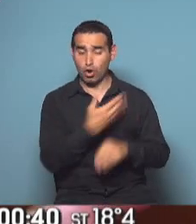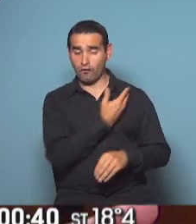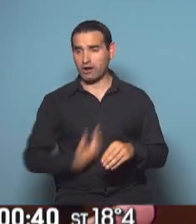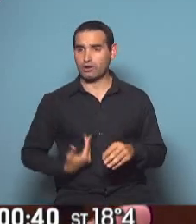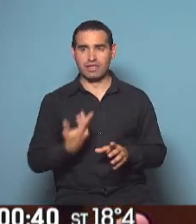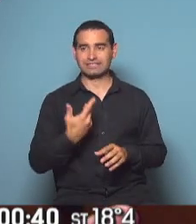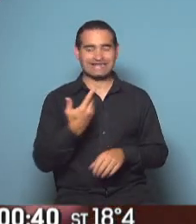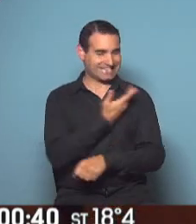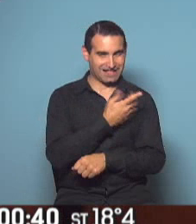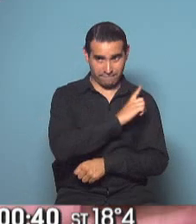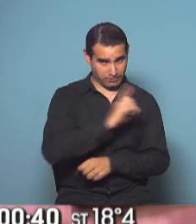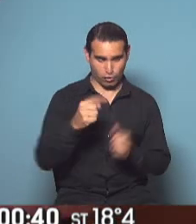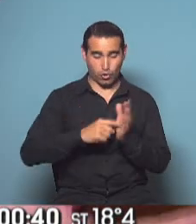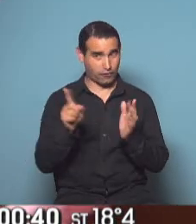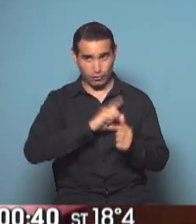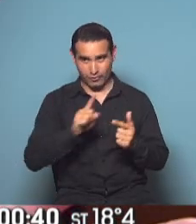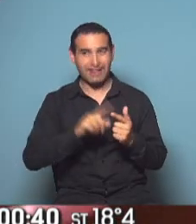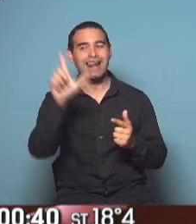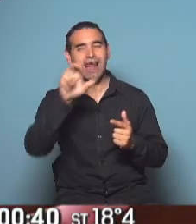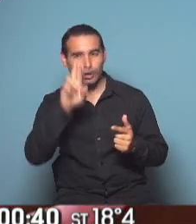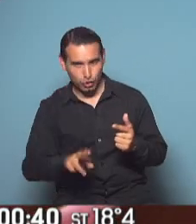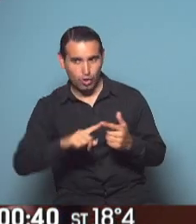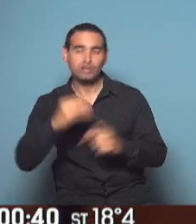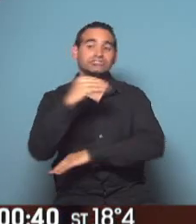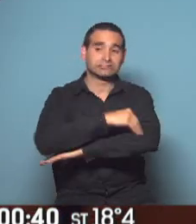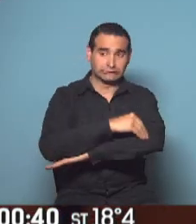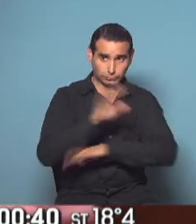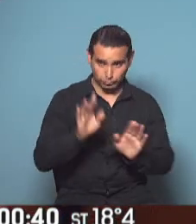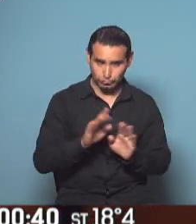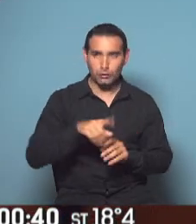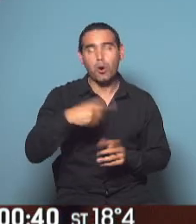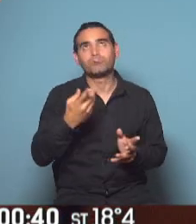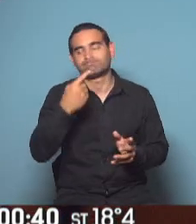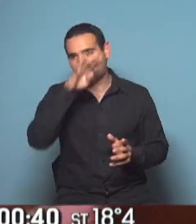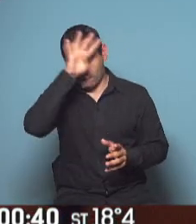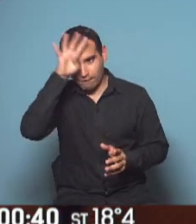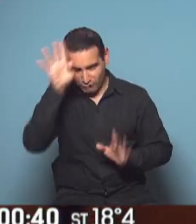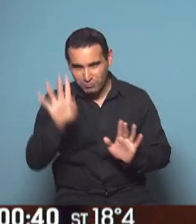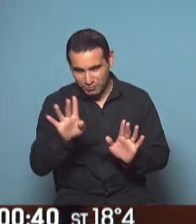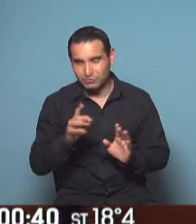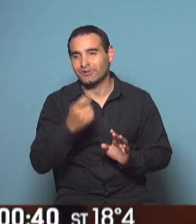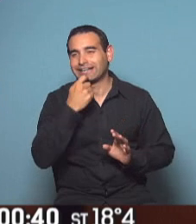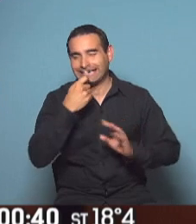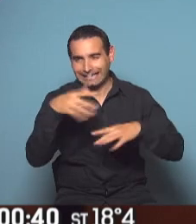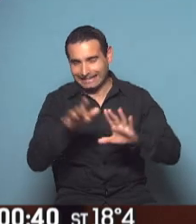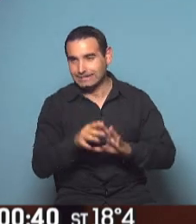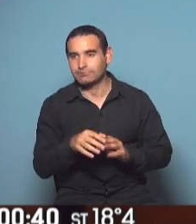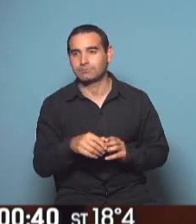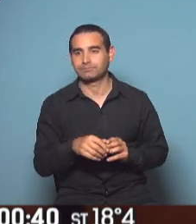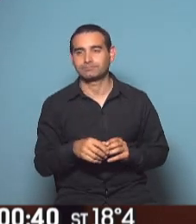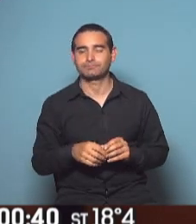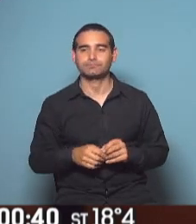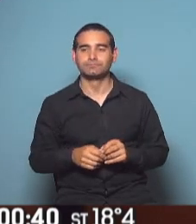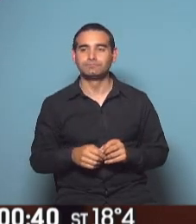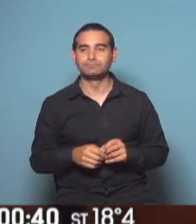Fe, no de Córdoba, no de Buenos Aires, los de La Rioja y Santa Cruz, o uno podría pensar hoy de Formosa, si Fran fuera presidente, no es